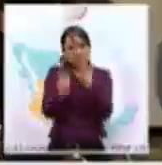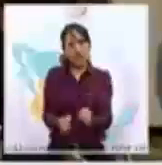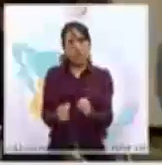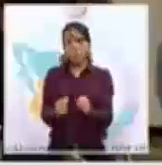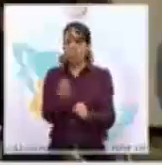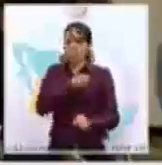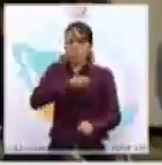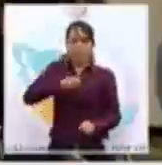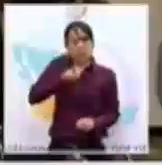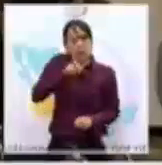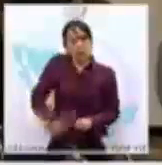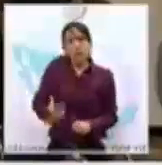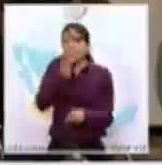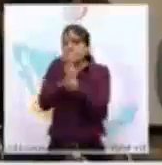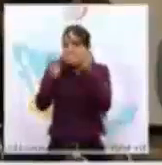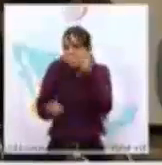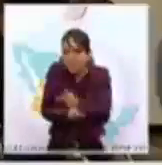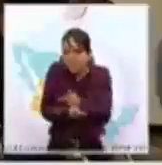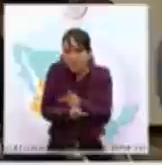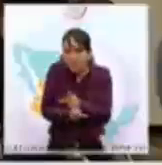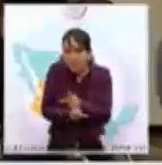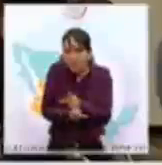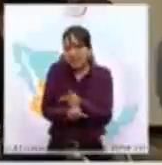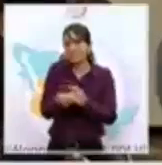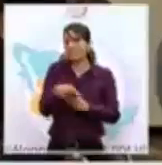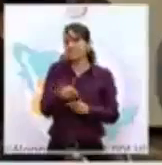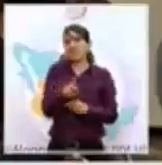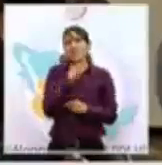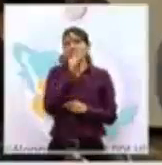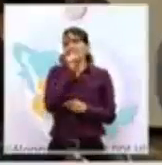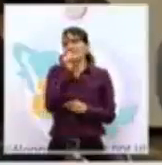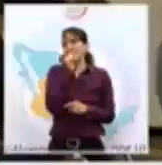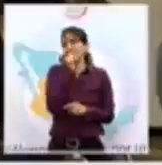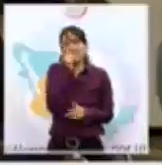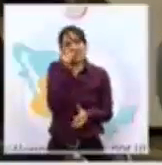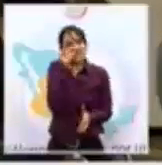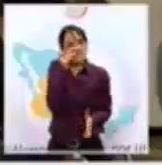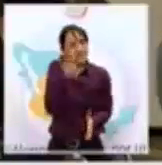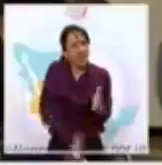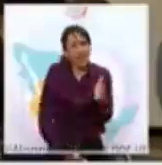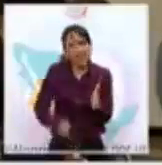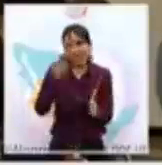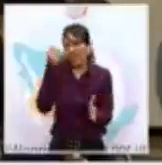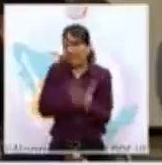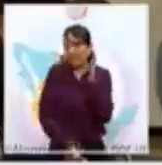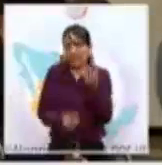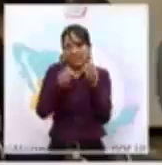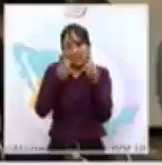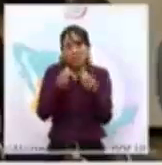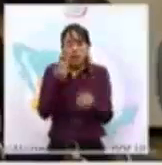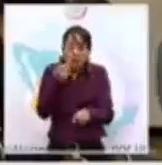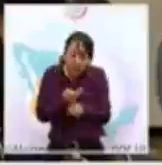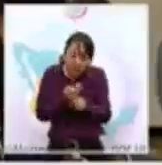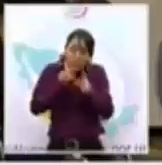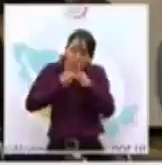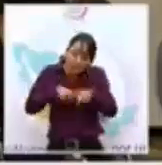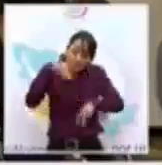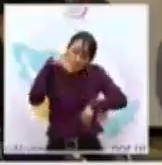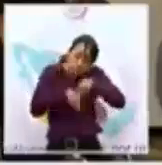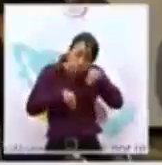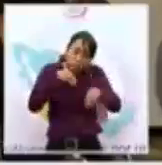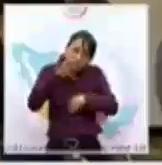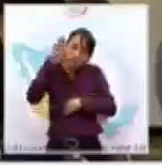no estamos ni remotamente preparados para ellos. Estamos empezando a rediseñar un sistema nacional de bachillerato. Hay